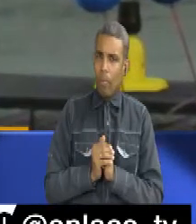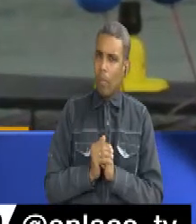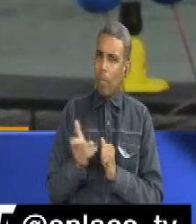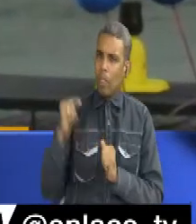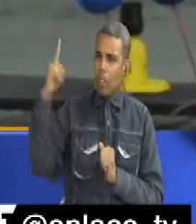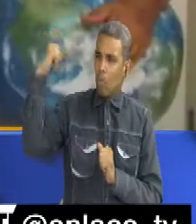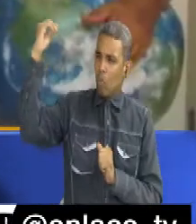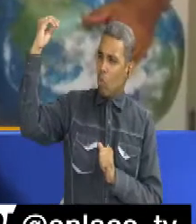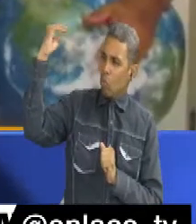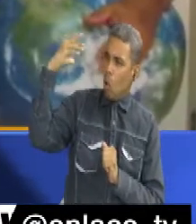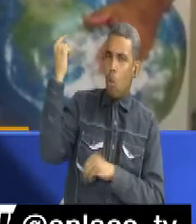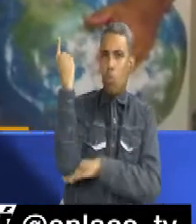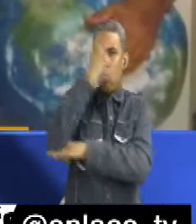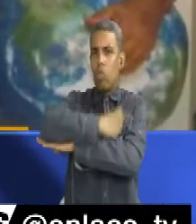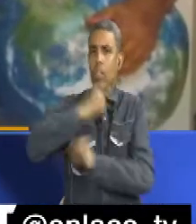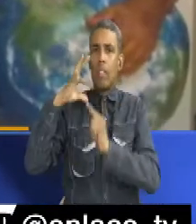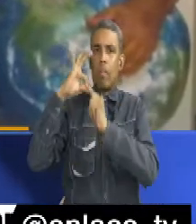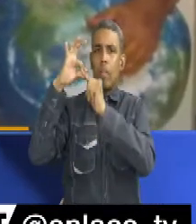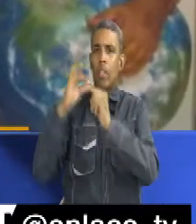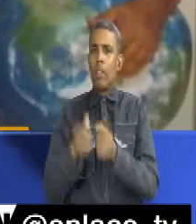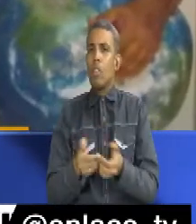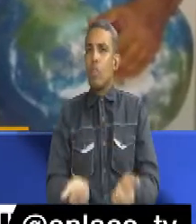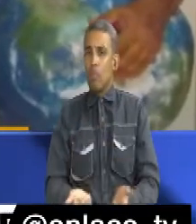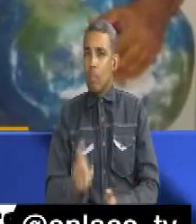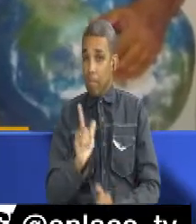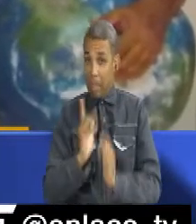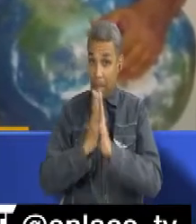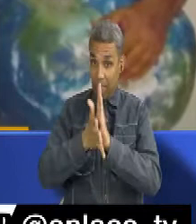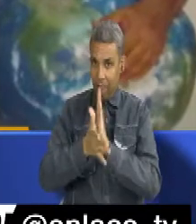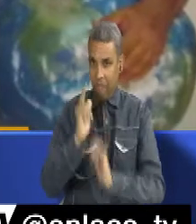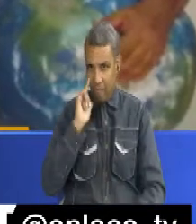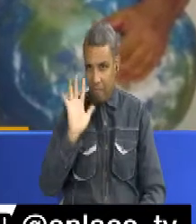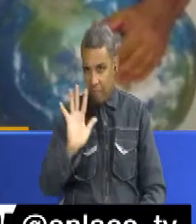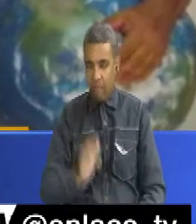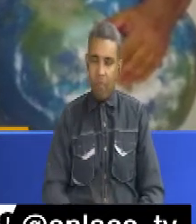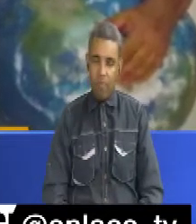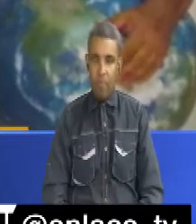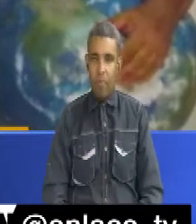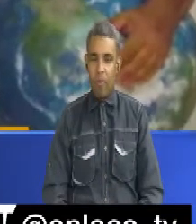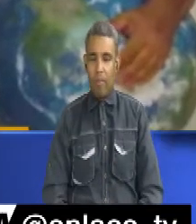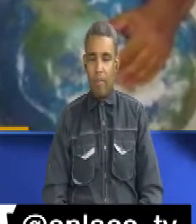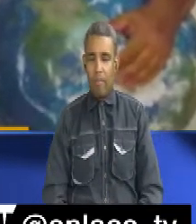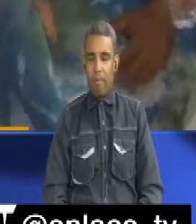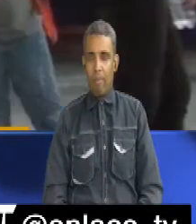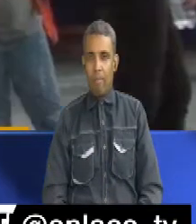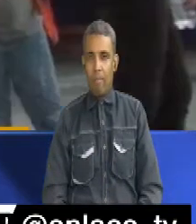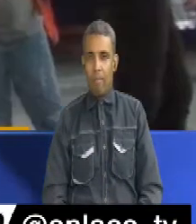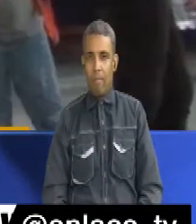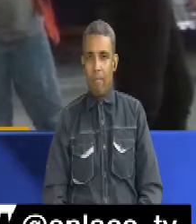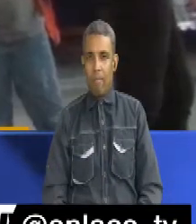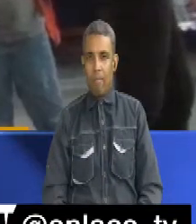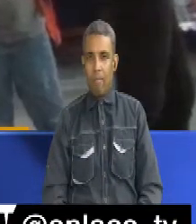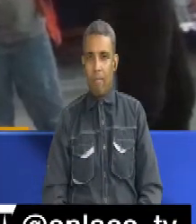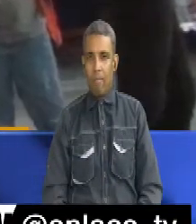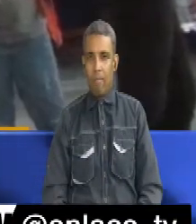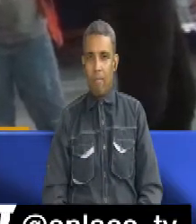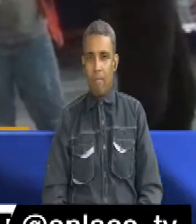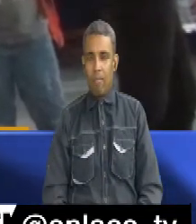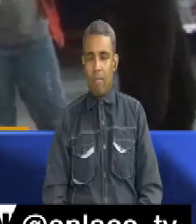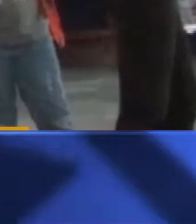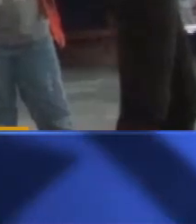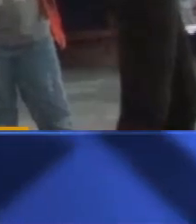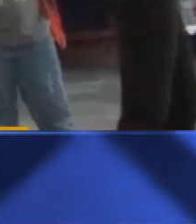del Día Internacional del Sol que organiza el Barrio Cincuentenario en la Comuna 4 de Barranca Bermeja para este sábado. Ya volvemos.